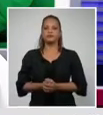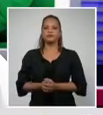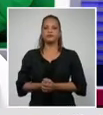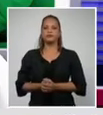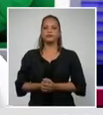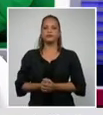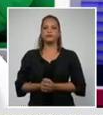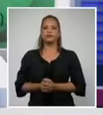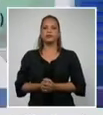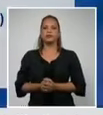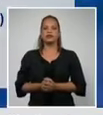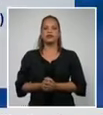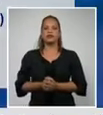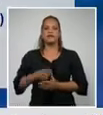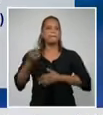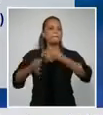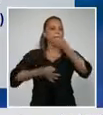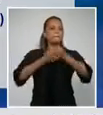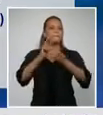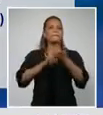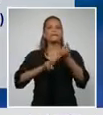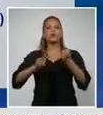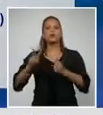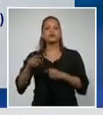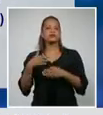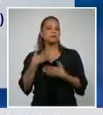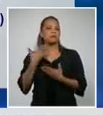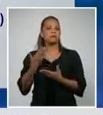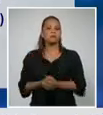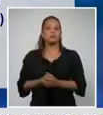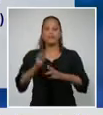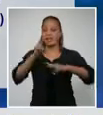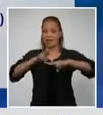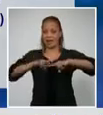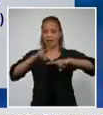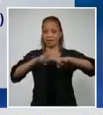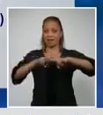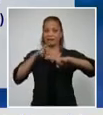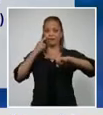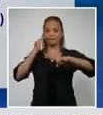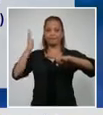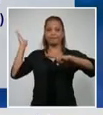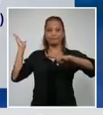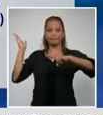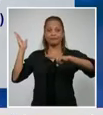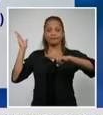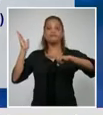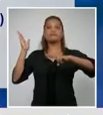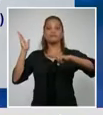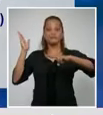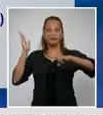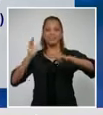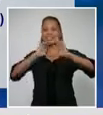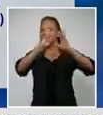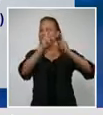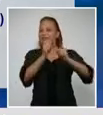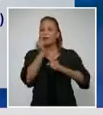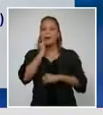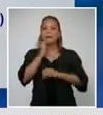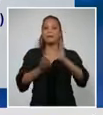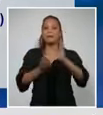Por provincia, La Habana, lamentablemente, con la cifra más alta y muy alta,